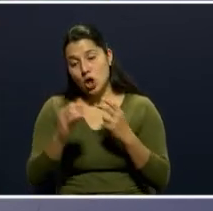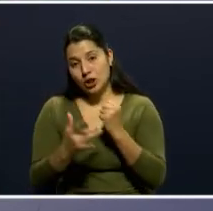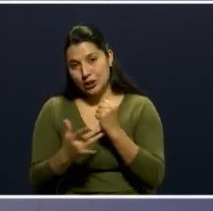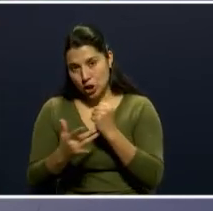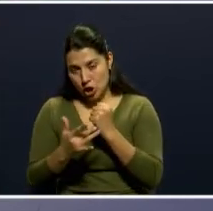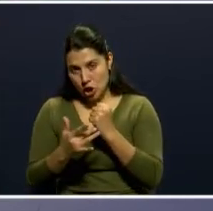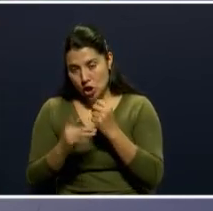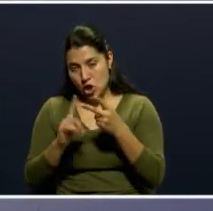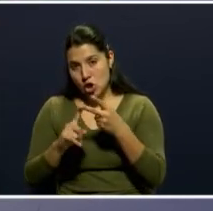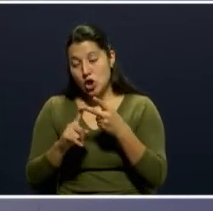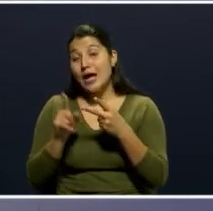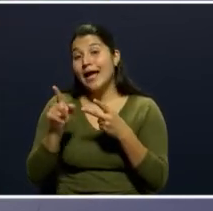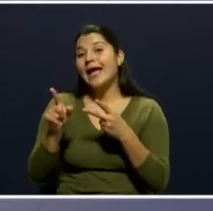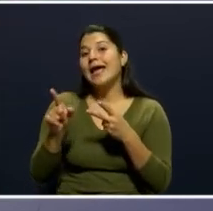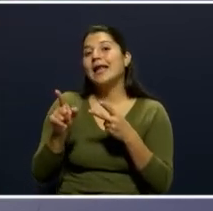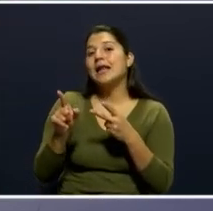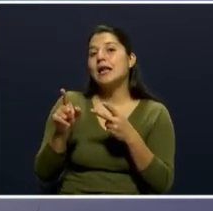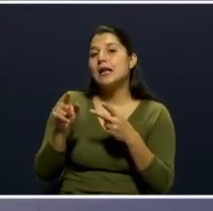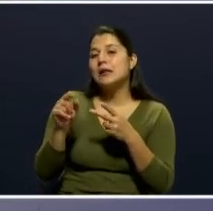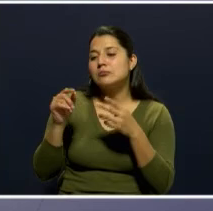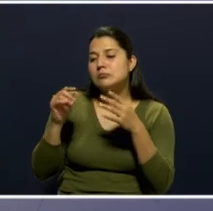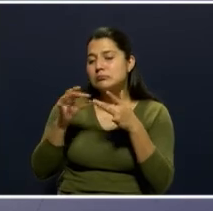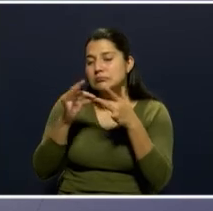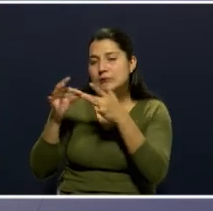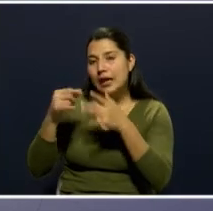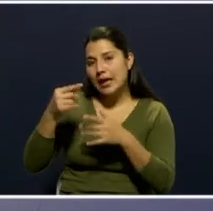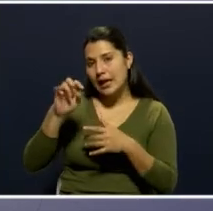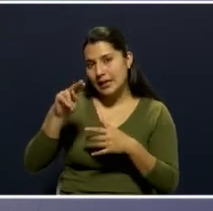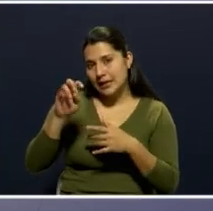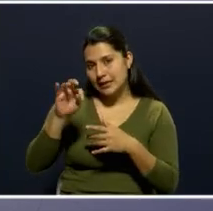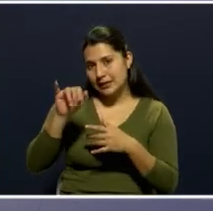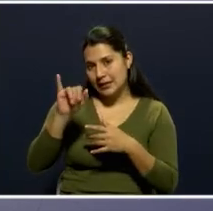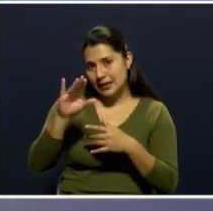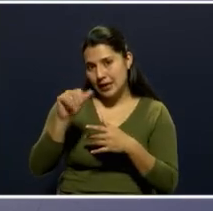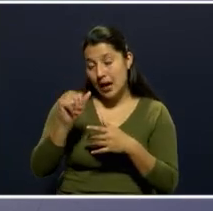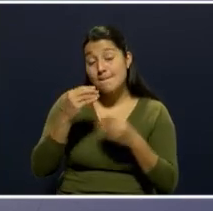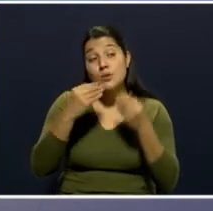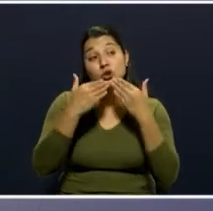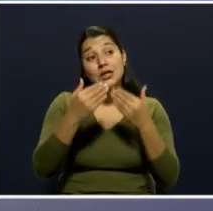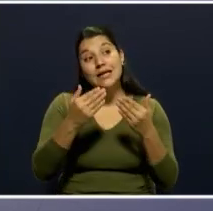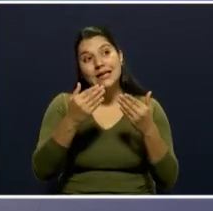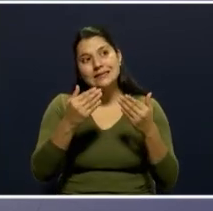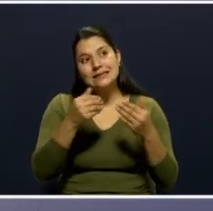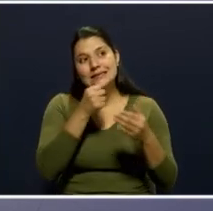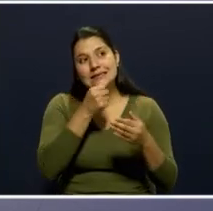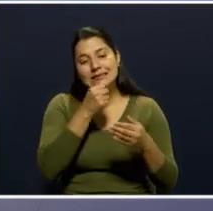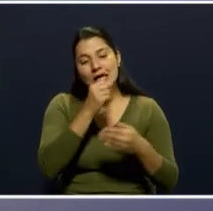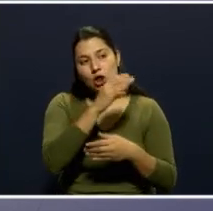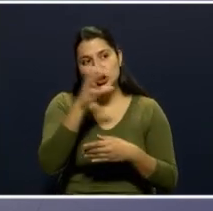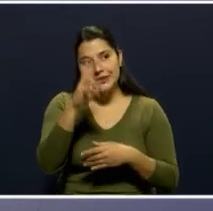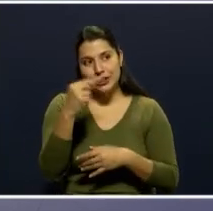biotecnólogo y con especialidad en genética. Muchísimas gracias por estar en el set de Costa Rica Noticias.